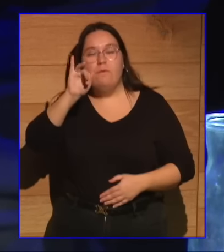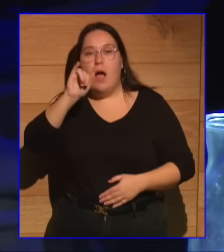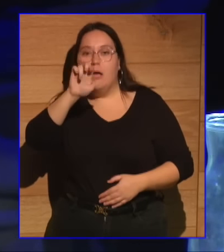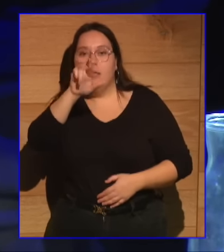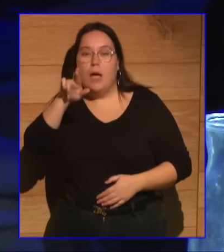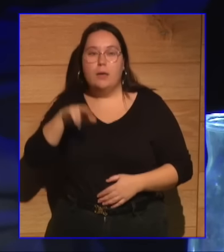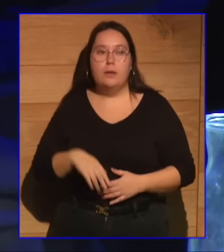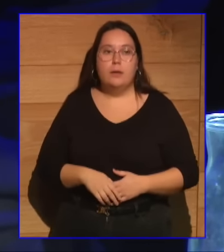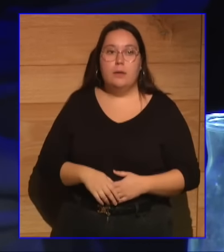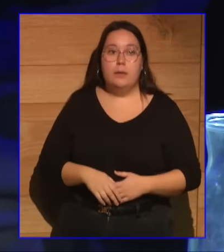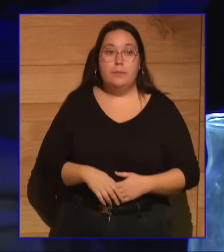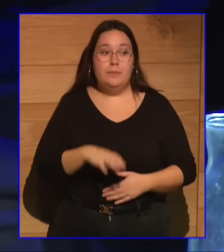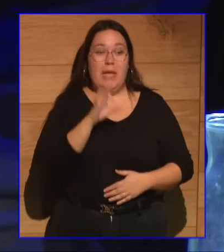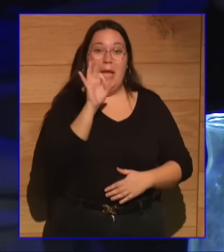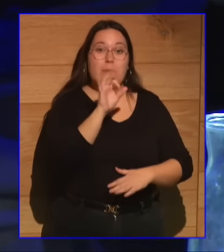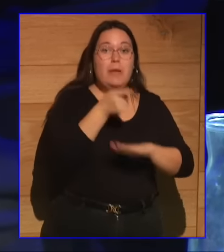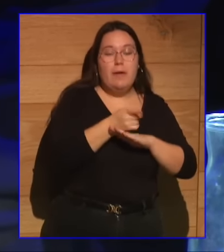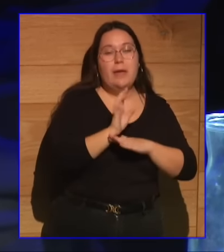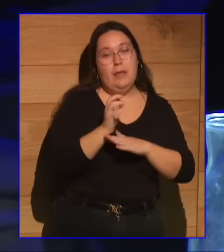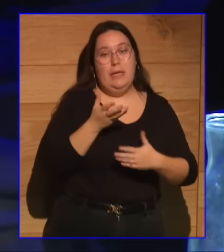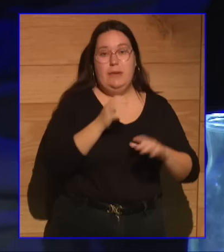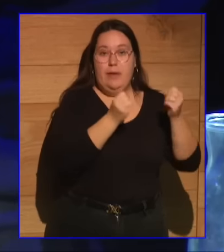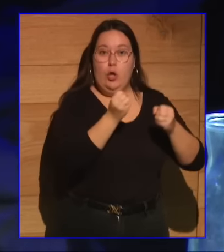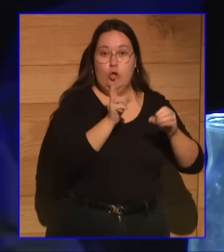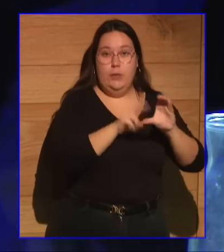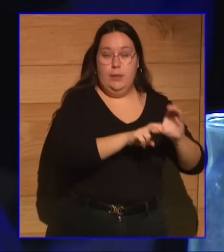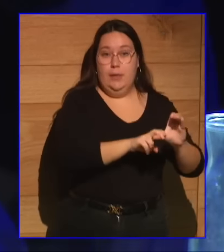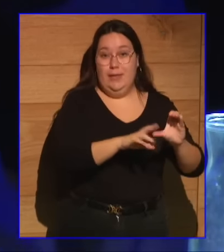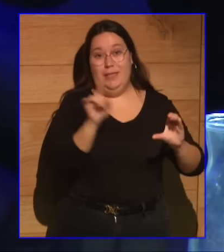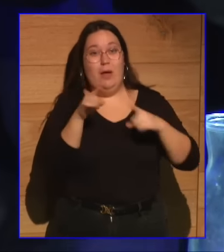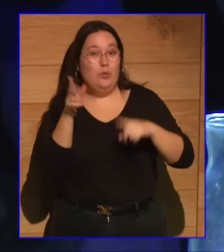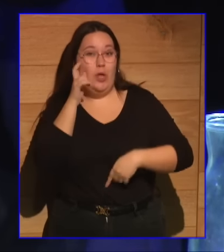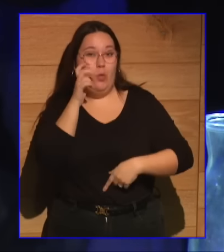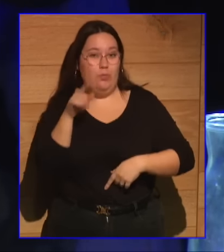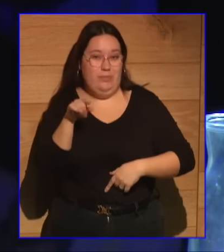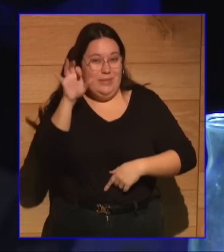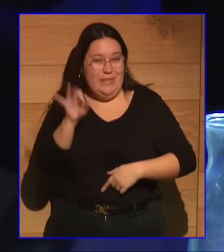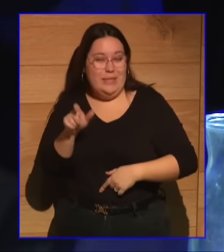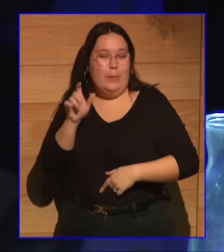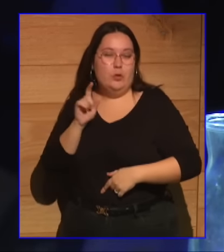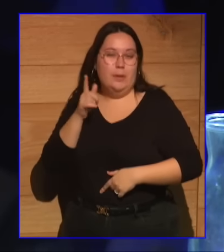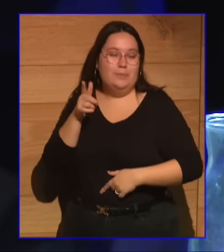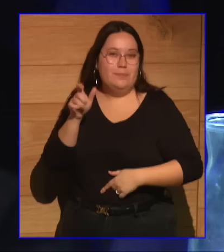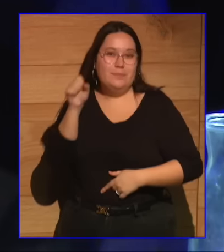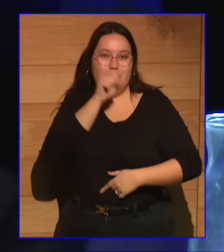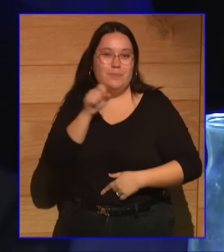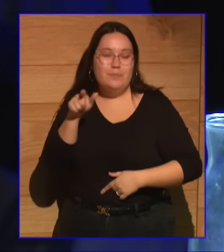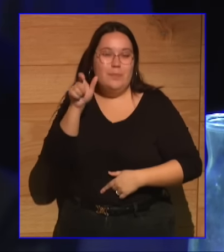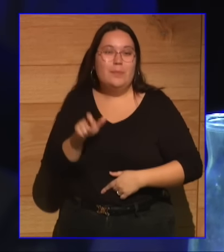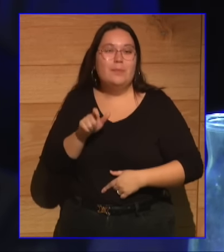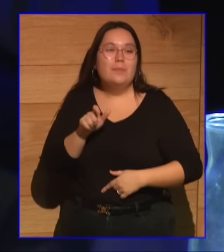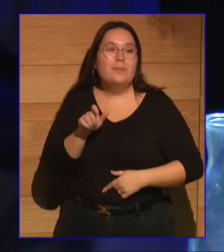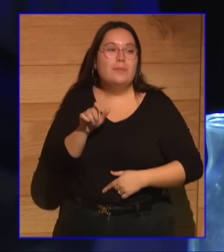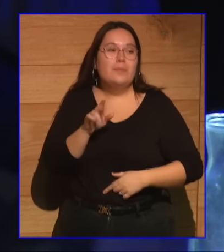Sí. Explica eso. Spielberg iba en el coche y estaba escuchando a Erwin and Fire y de repente empezó, claro, la buena de Erwin and Fire,